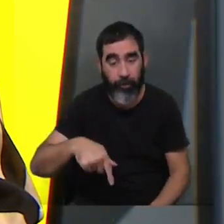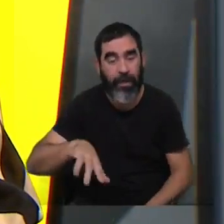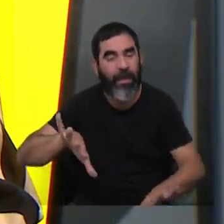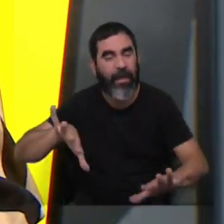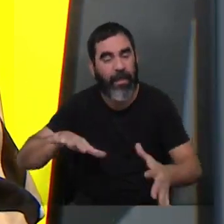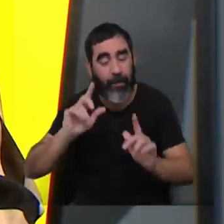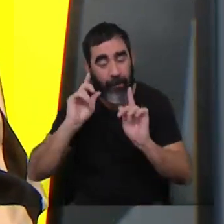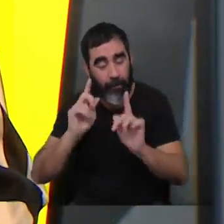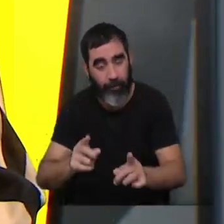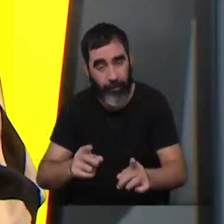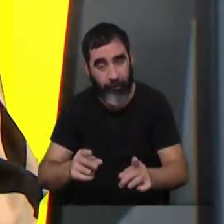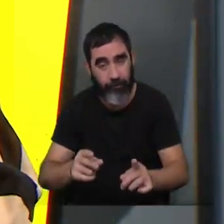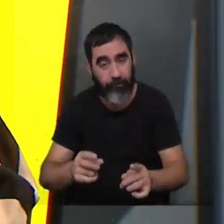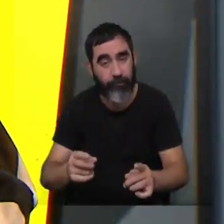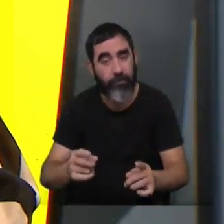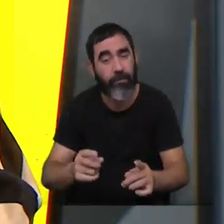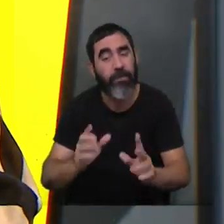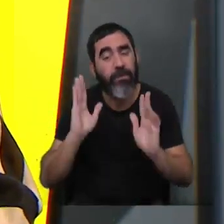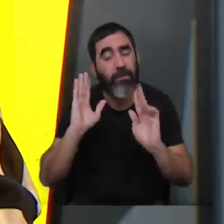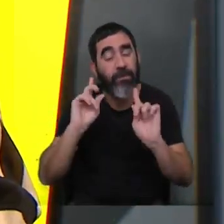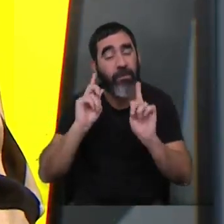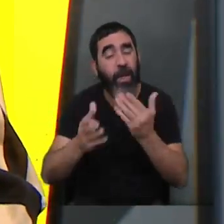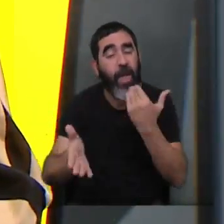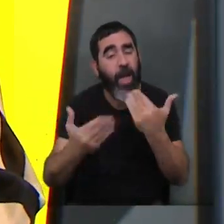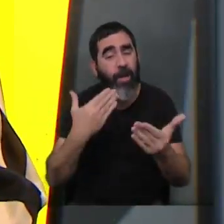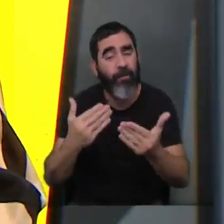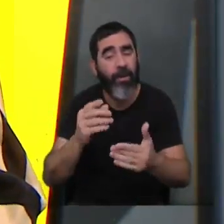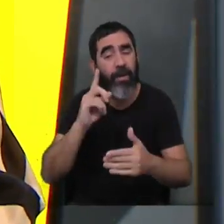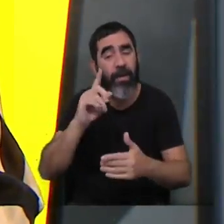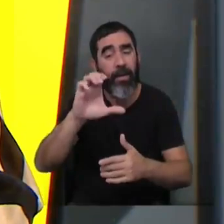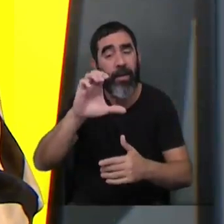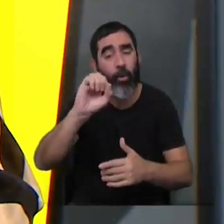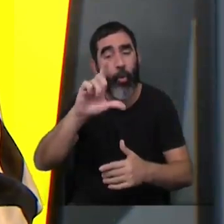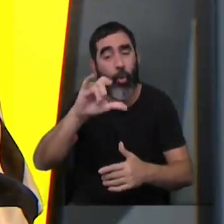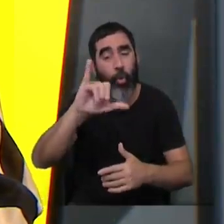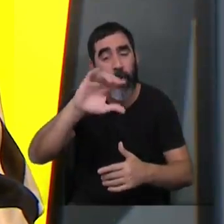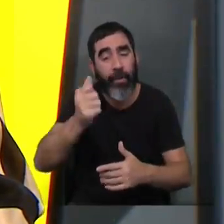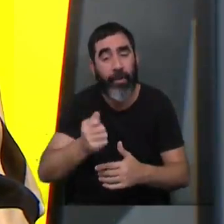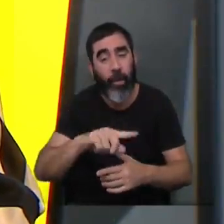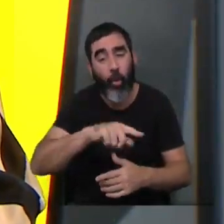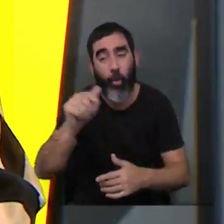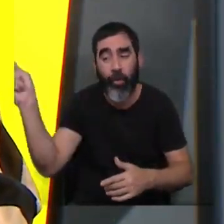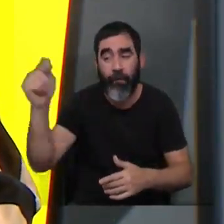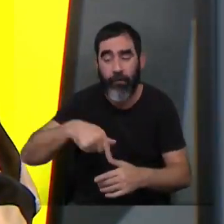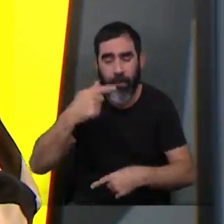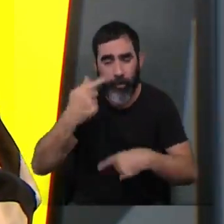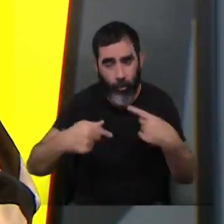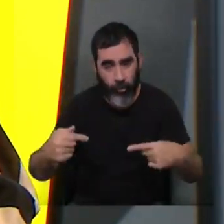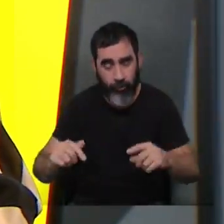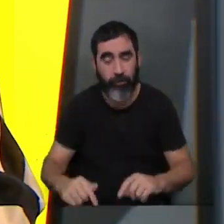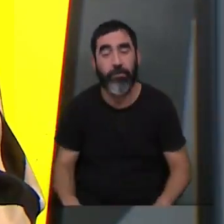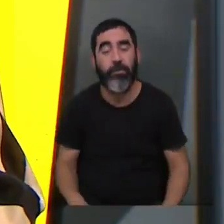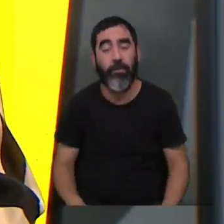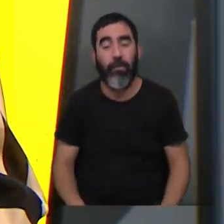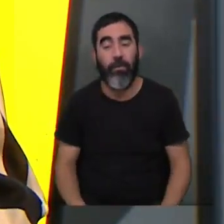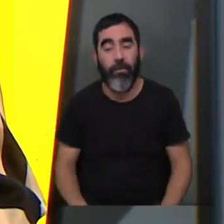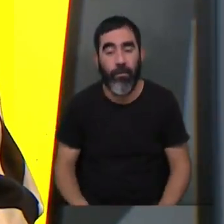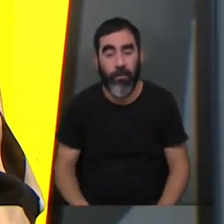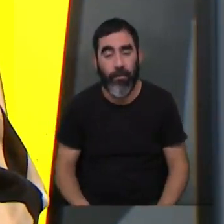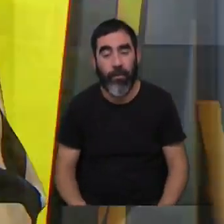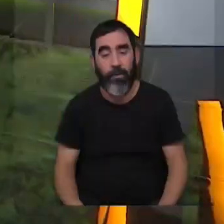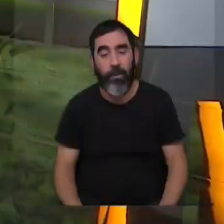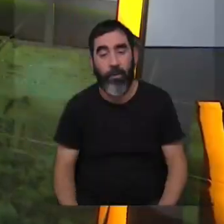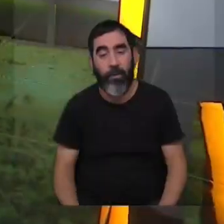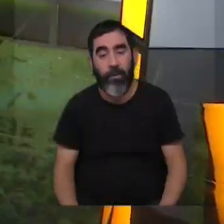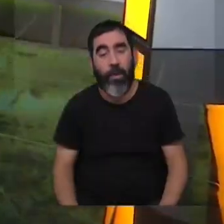los hidrocarburos, y hasta aquí hablamos mucho de geología, ¿no? De todas estas condiciones geológicas que se tienen que